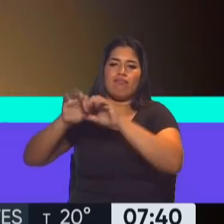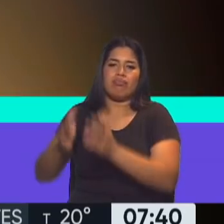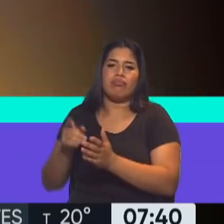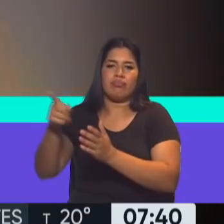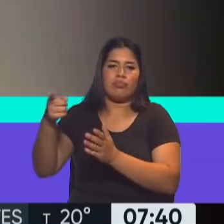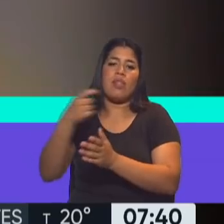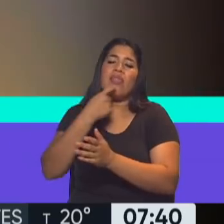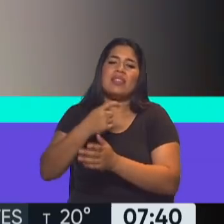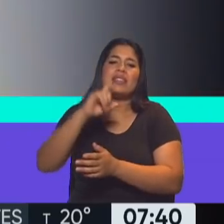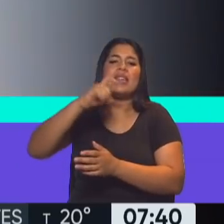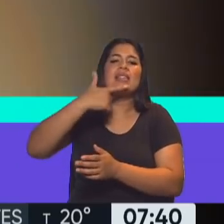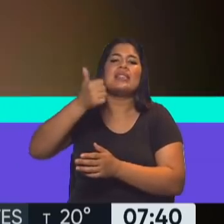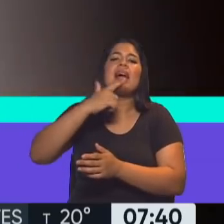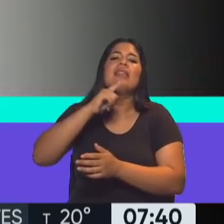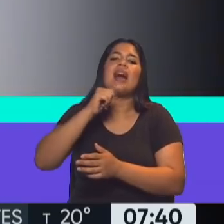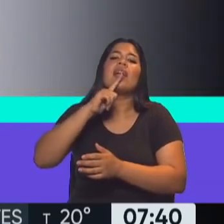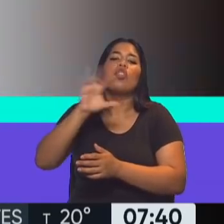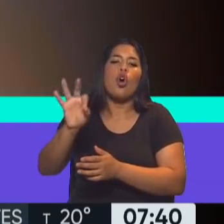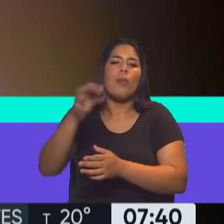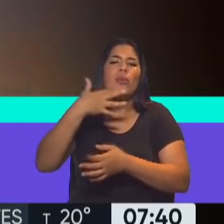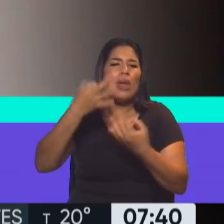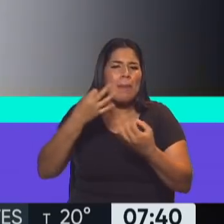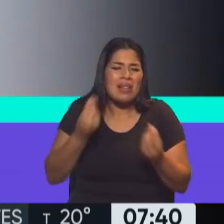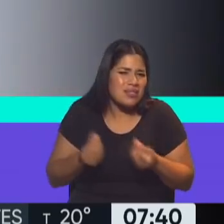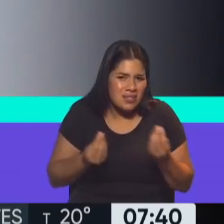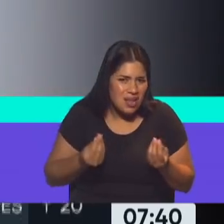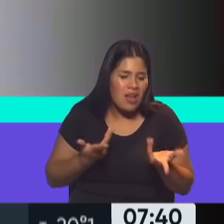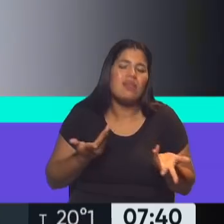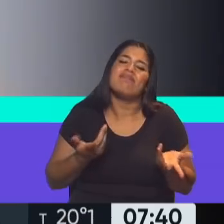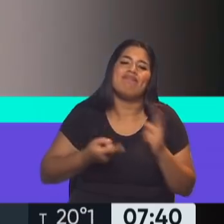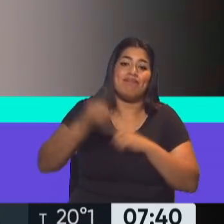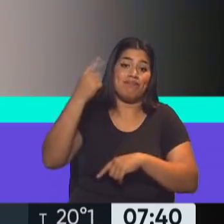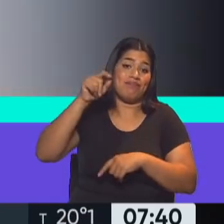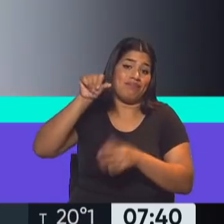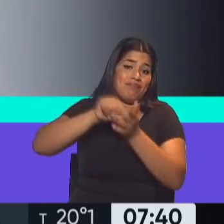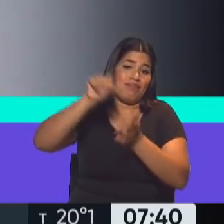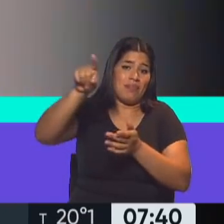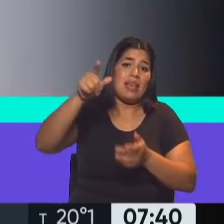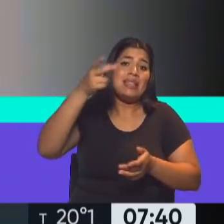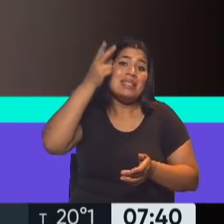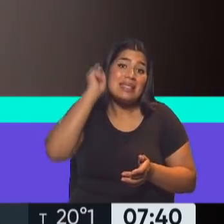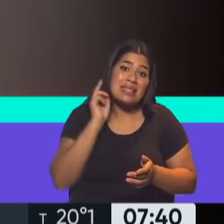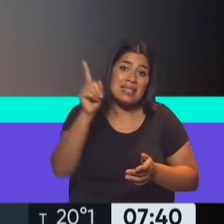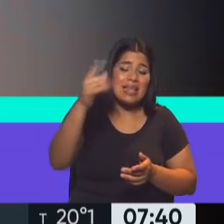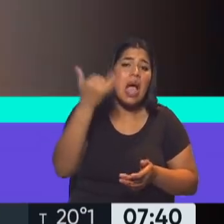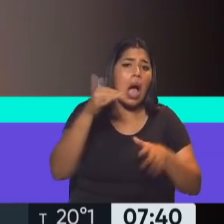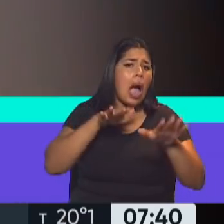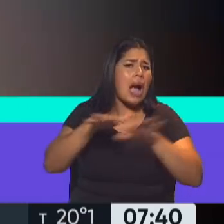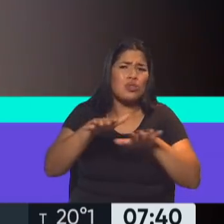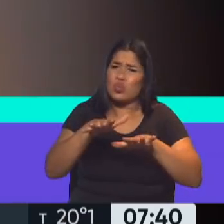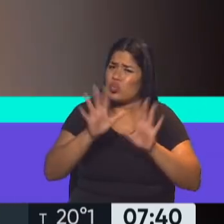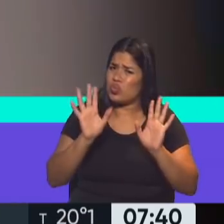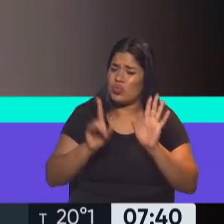Ahora, el xantato ha hecho un daño terrible en Chile, en el norte de Chile, en el río Loa. Lo ha destruido por